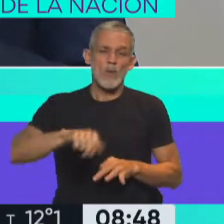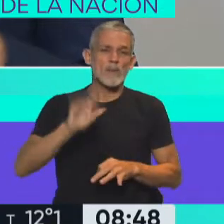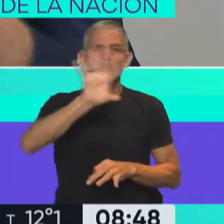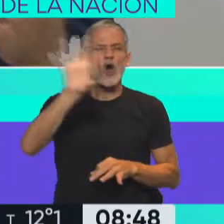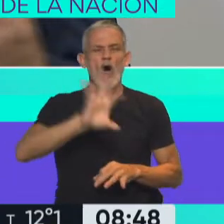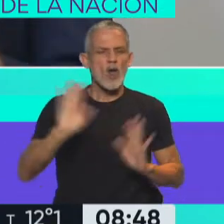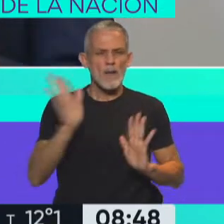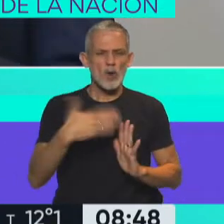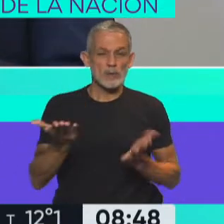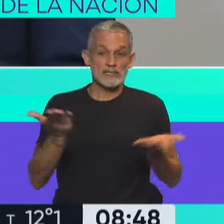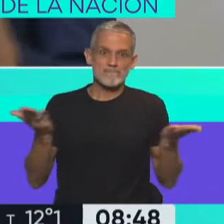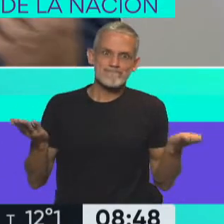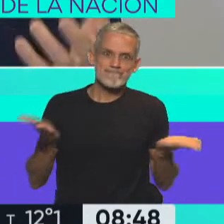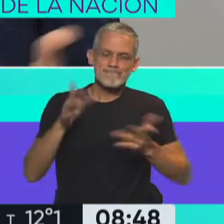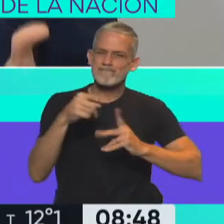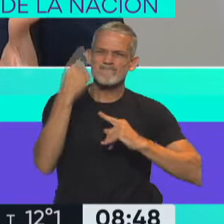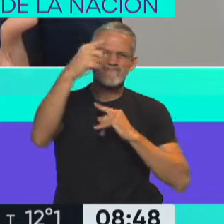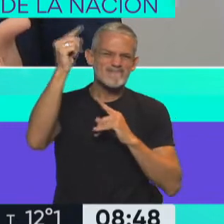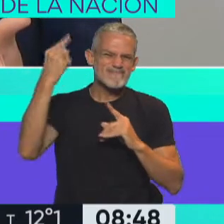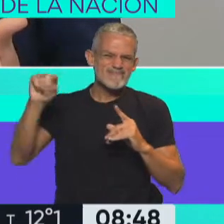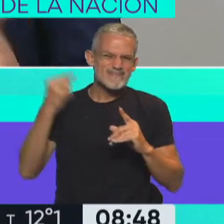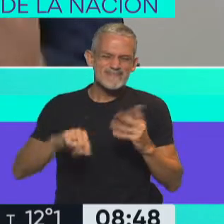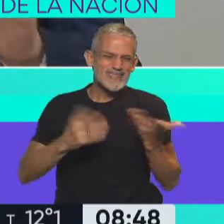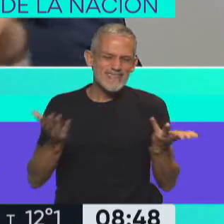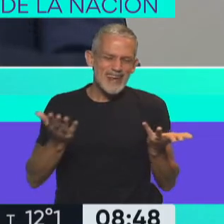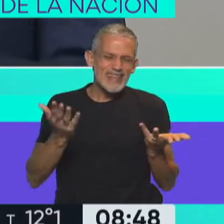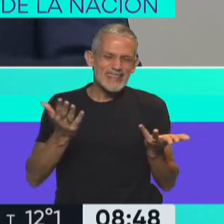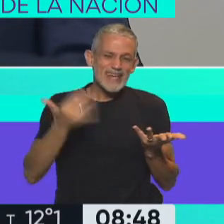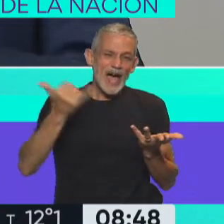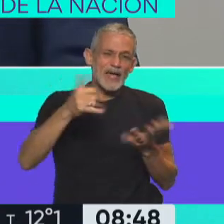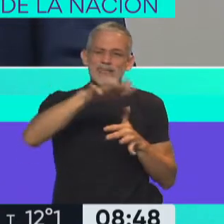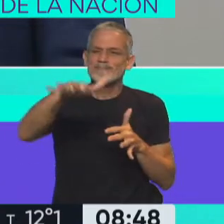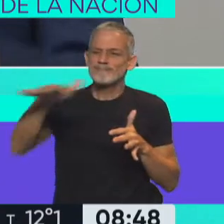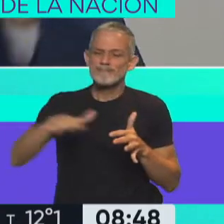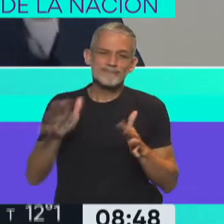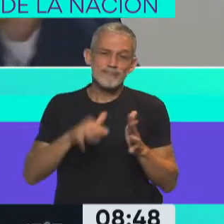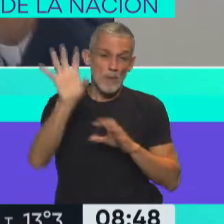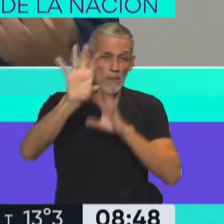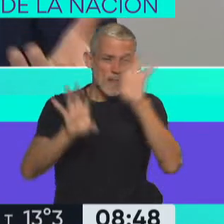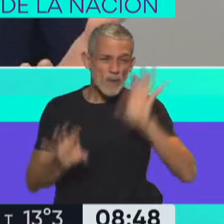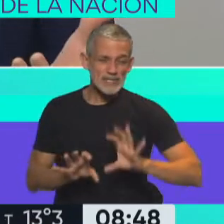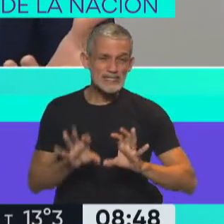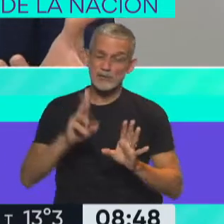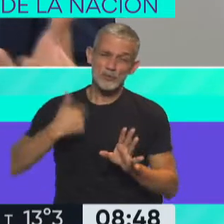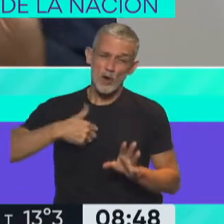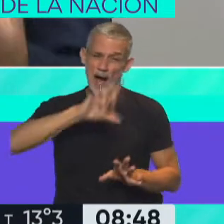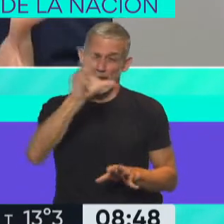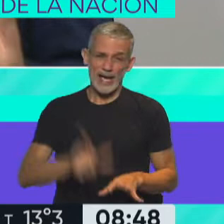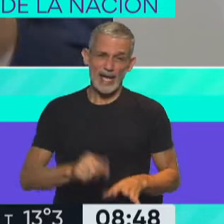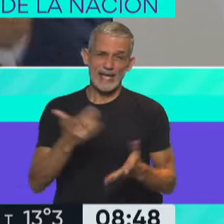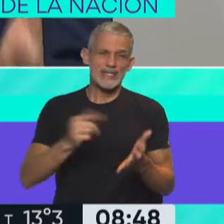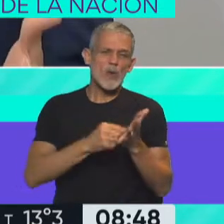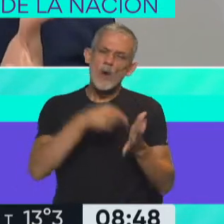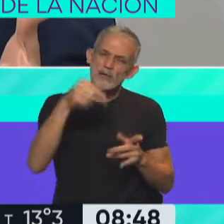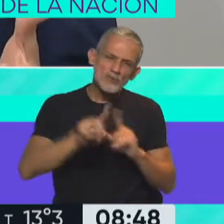provincia y está desconociendo la diversidad de realidades que está transitando no solo las provincias, sino la Argentina, no solo